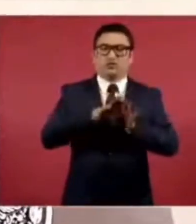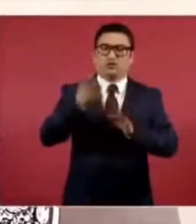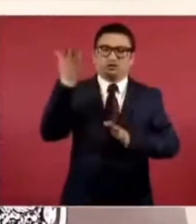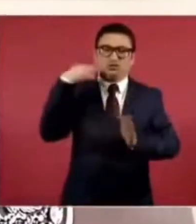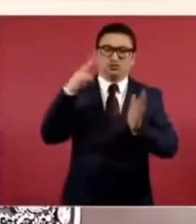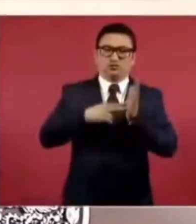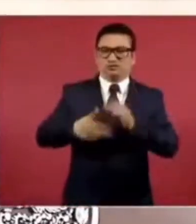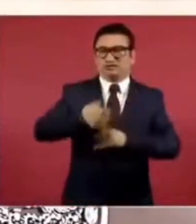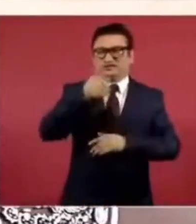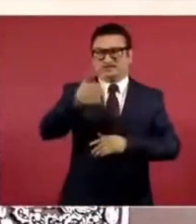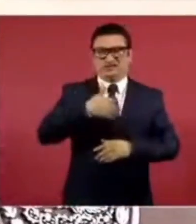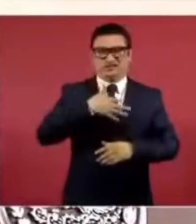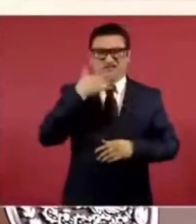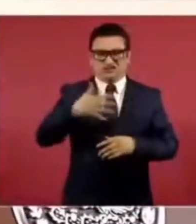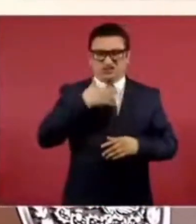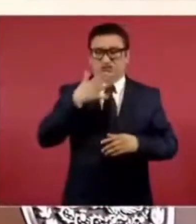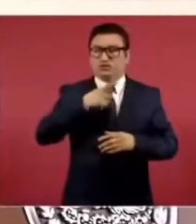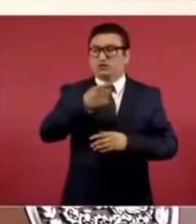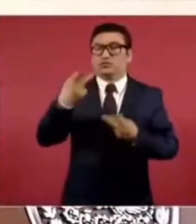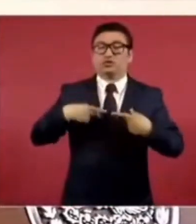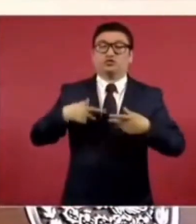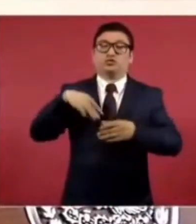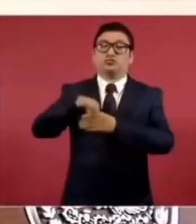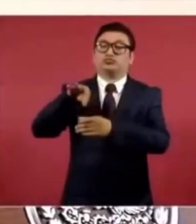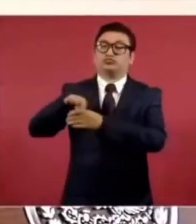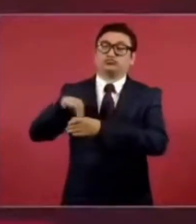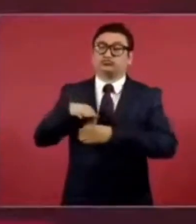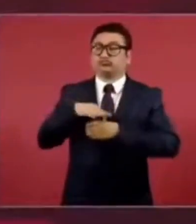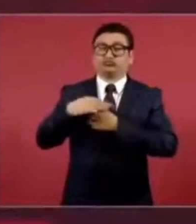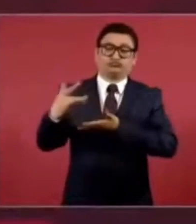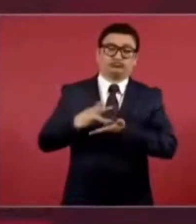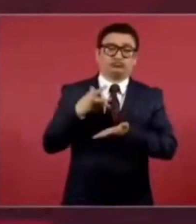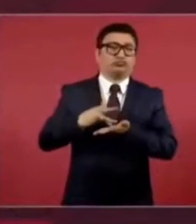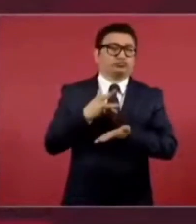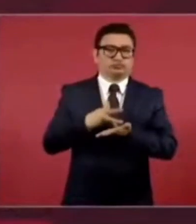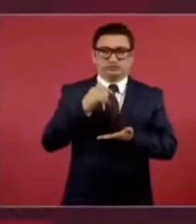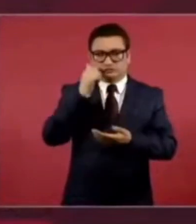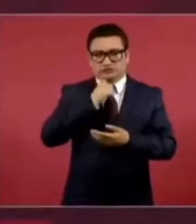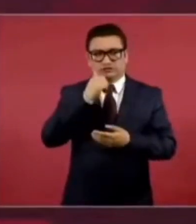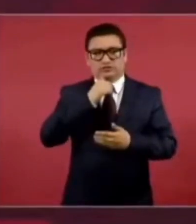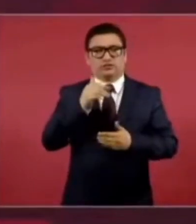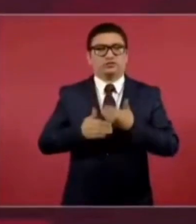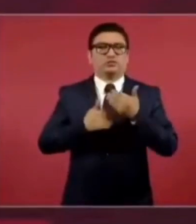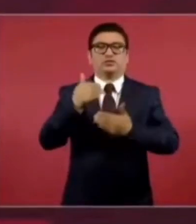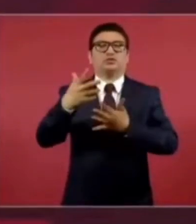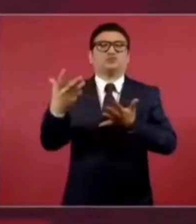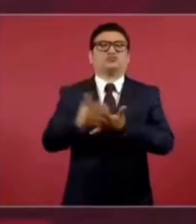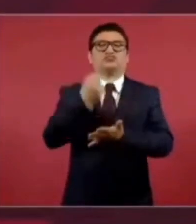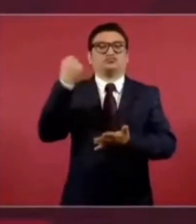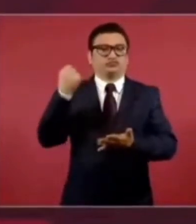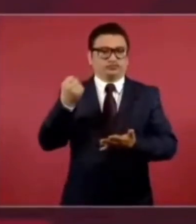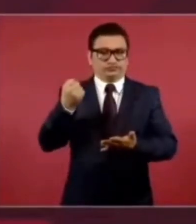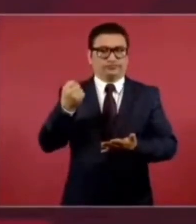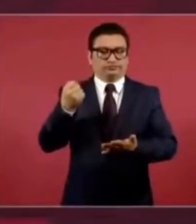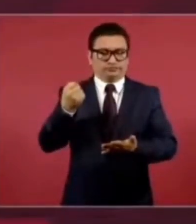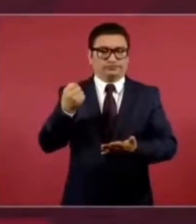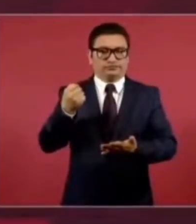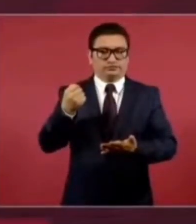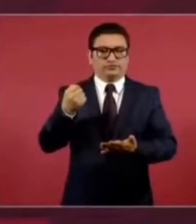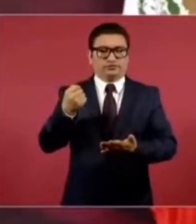2006 votan por nosotros y nos llevan al triunfo Aunque